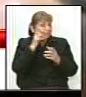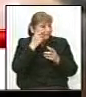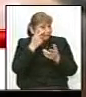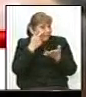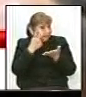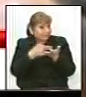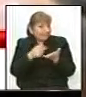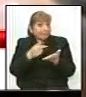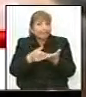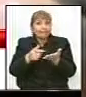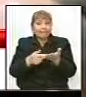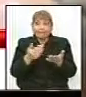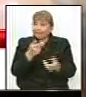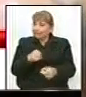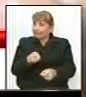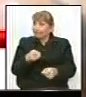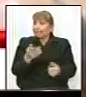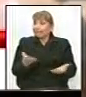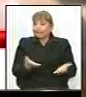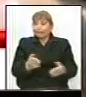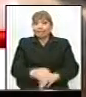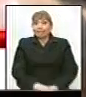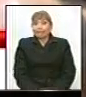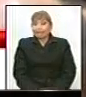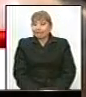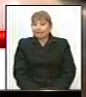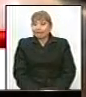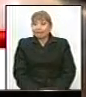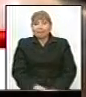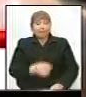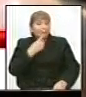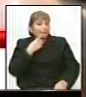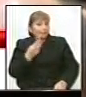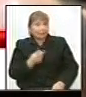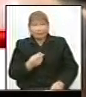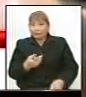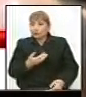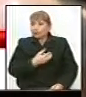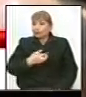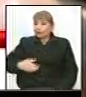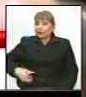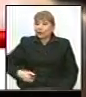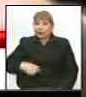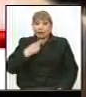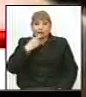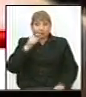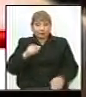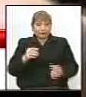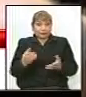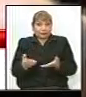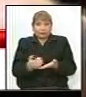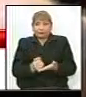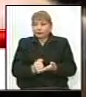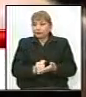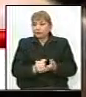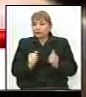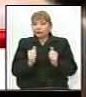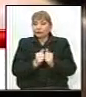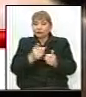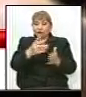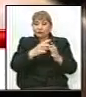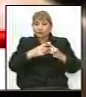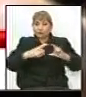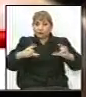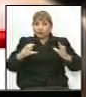fiscalización en este tipo de trabajo. Y yo me pregunto, presidente, esta inscripción de en estos planillones de